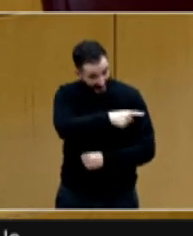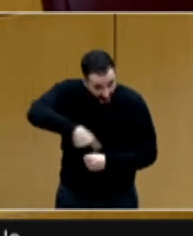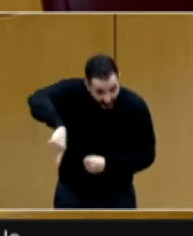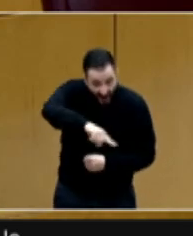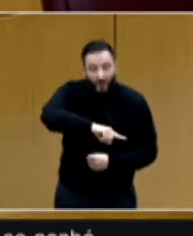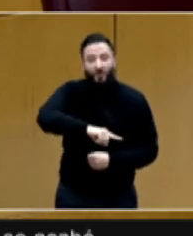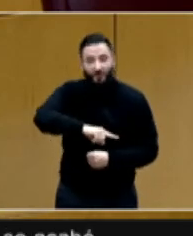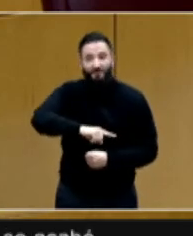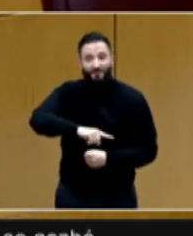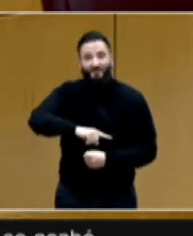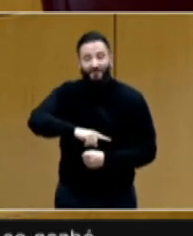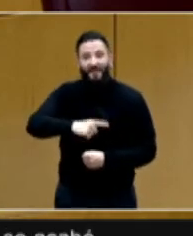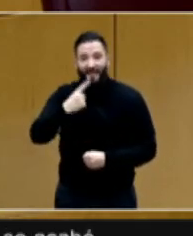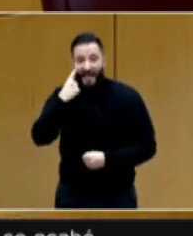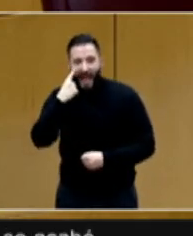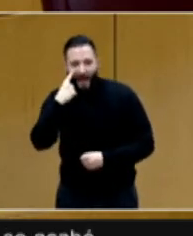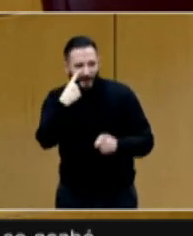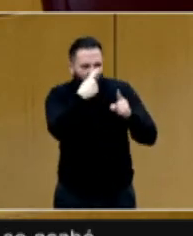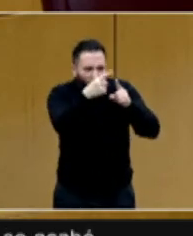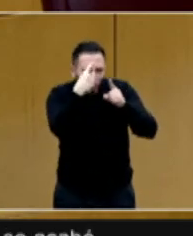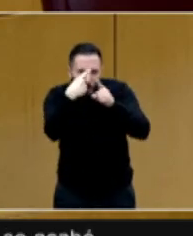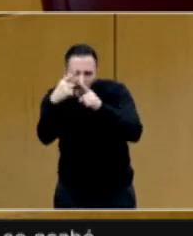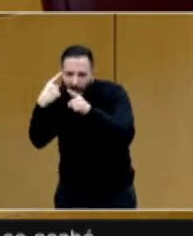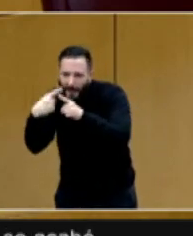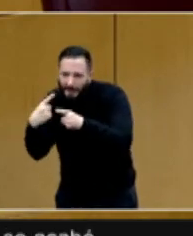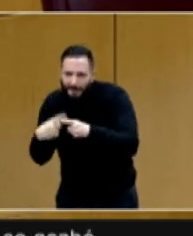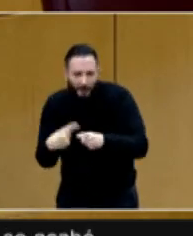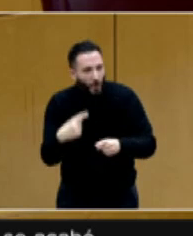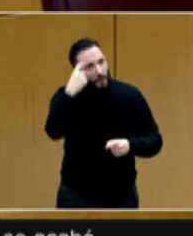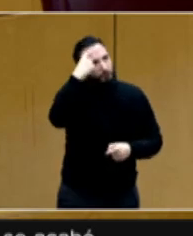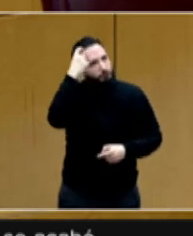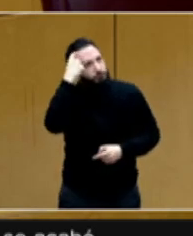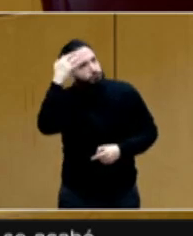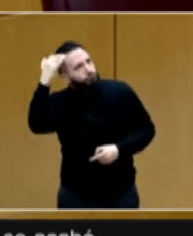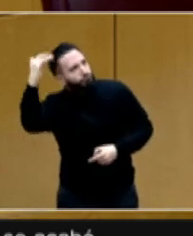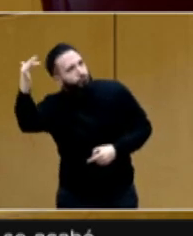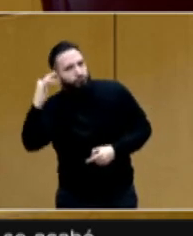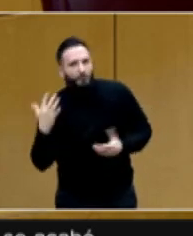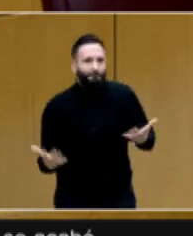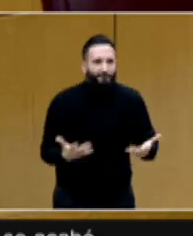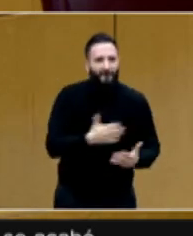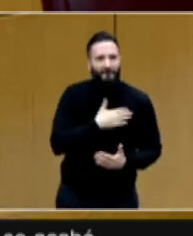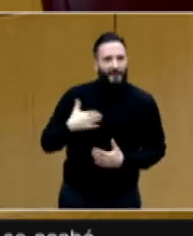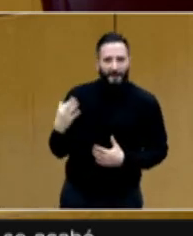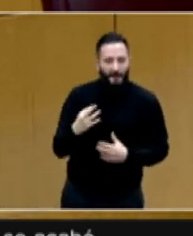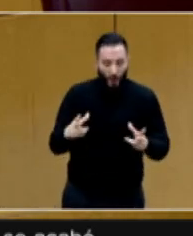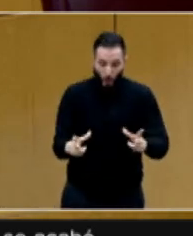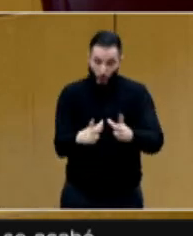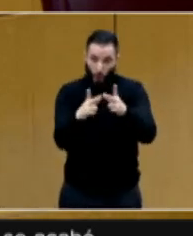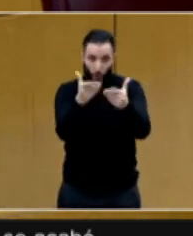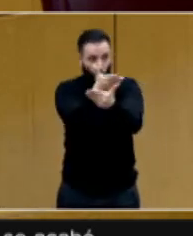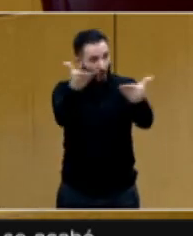Bueno hay que ver esas cosas no las expectativas que se generan como la propia sociedad